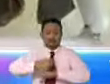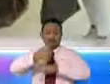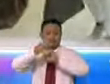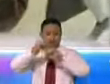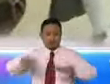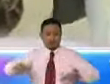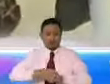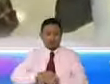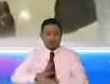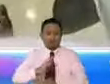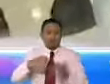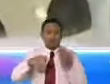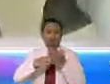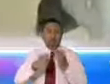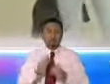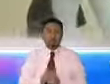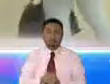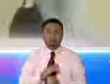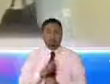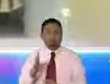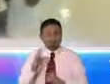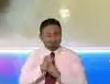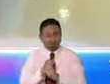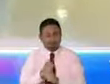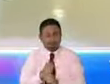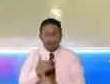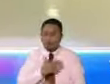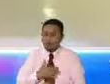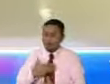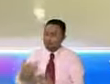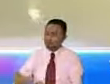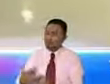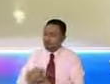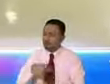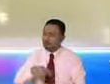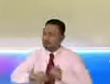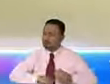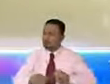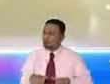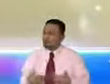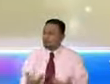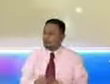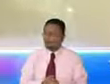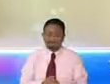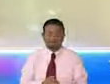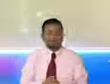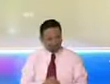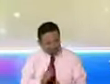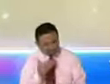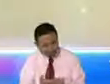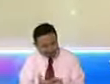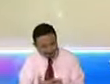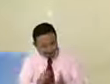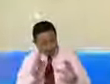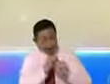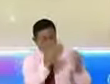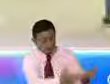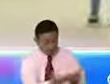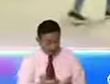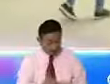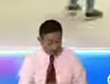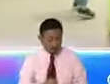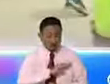terminales terrestres. Buenas noches, por favor, coméntanos cómo se están realizando los operativos. Muy buenas noches, bienvenidos. Sí, efectivamente, el municipio, el